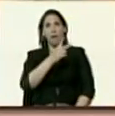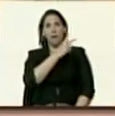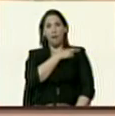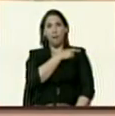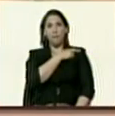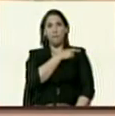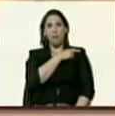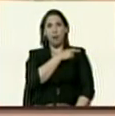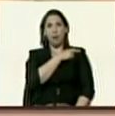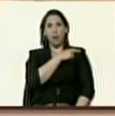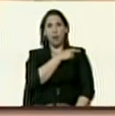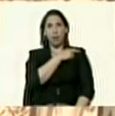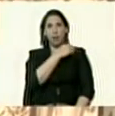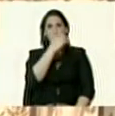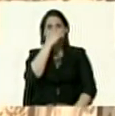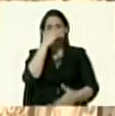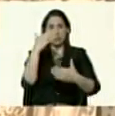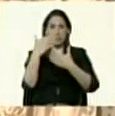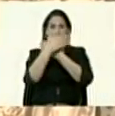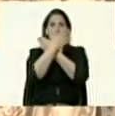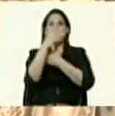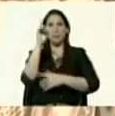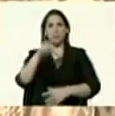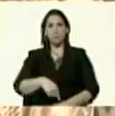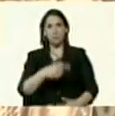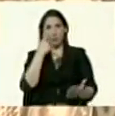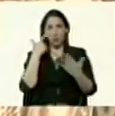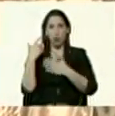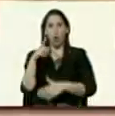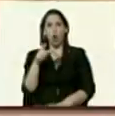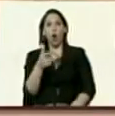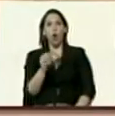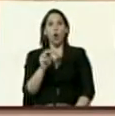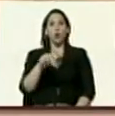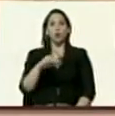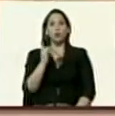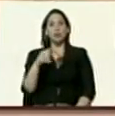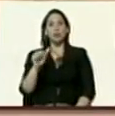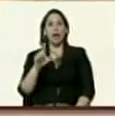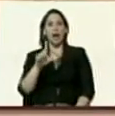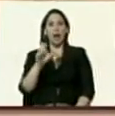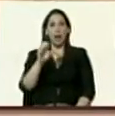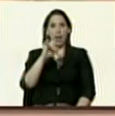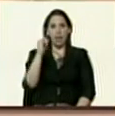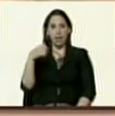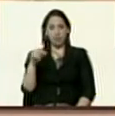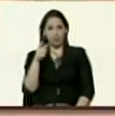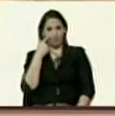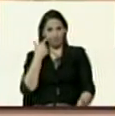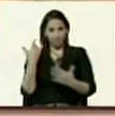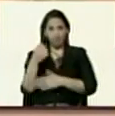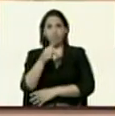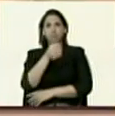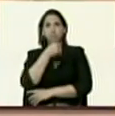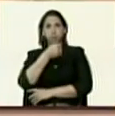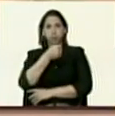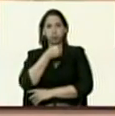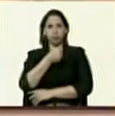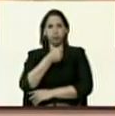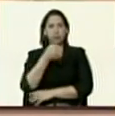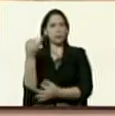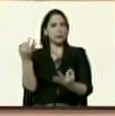jefe González López. Bueno, esta rueda de prensa siempre es necesaria,